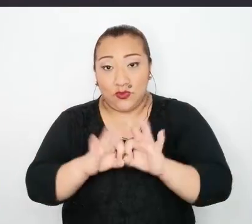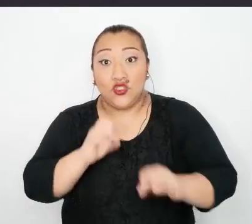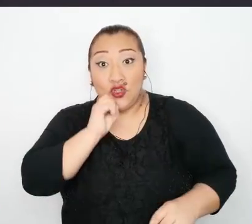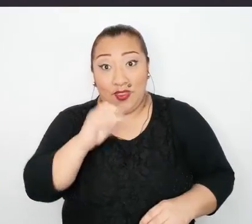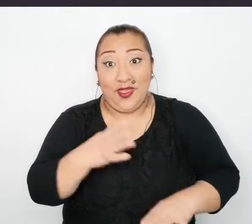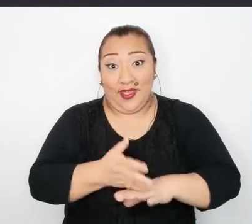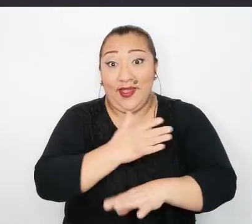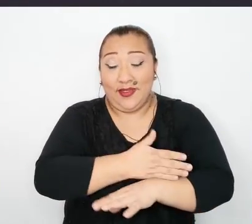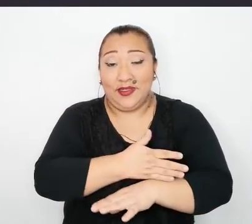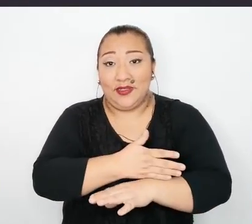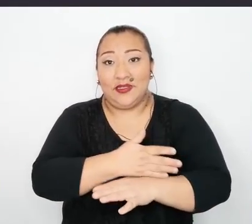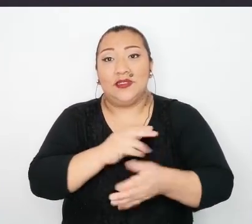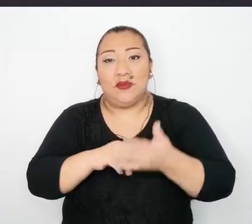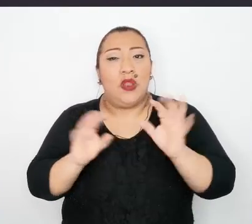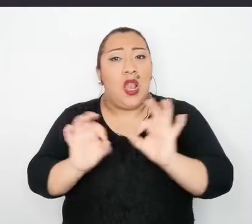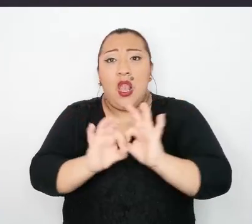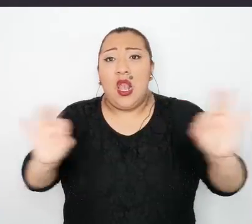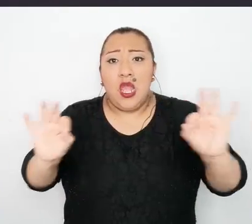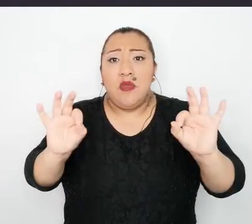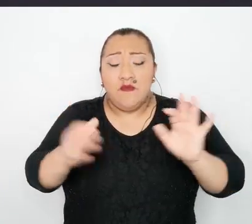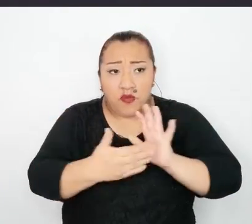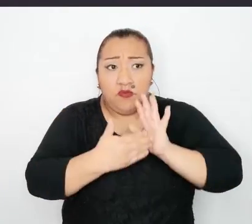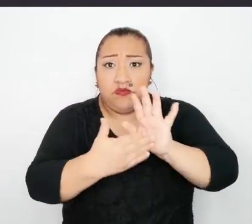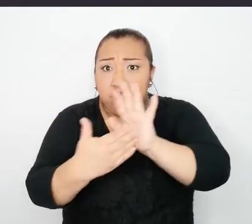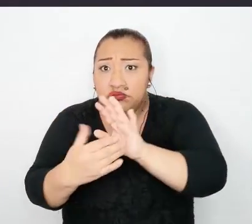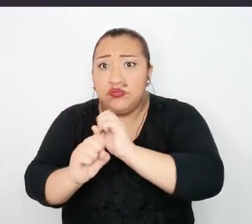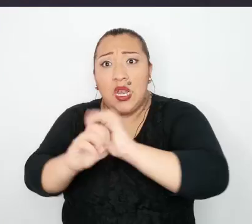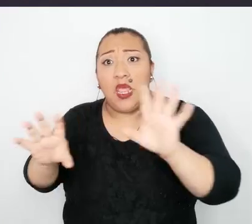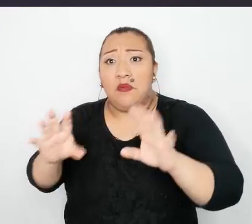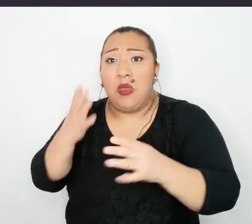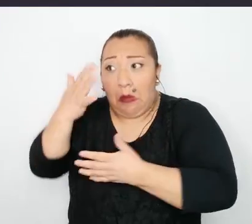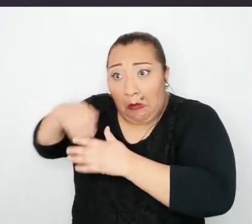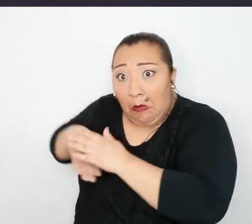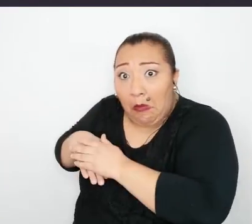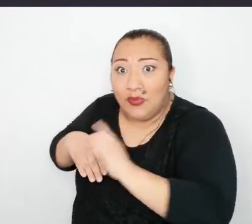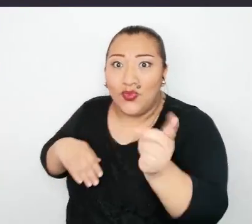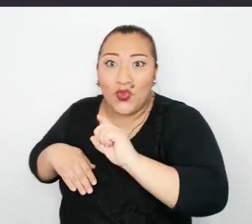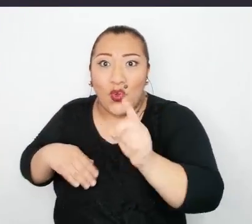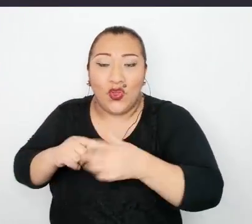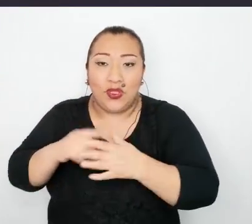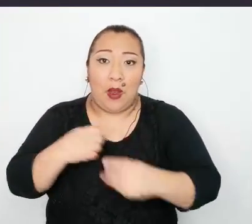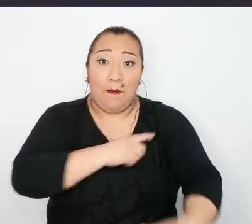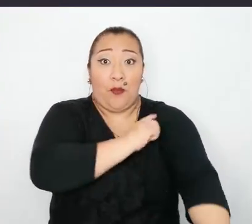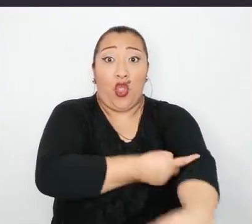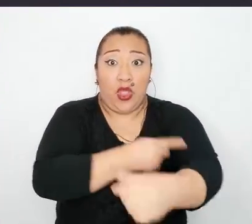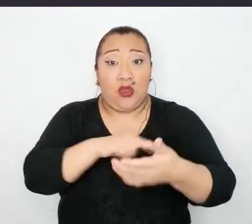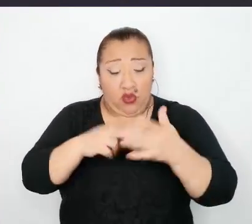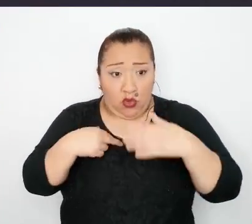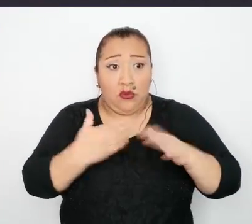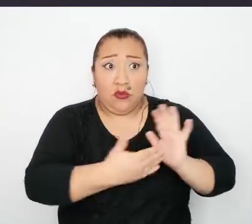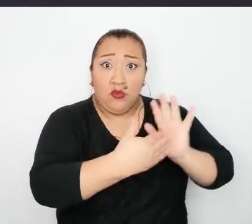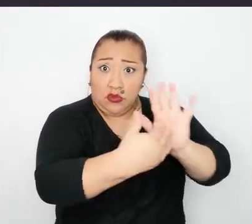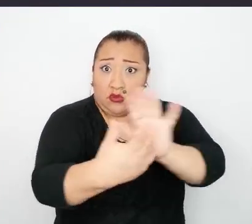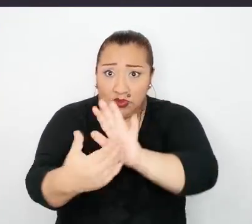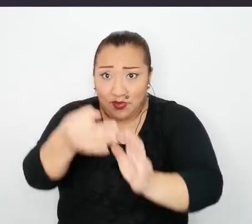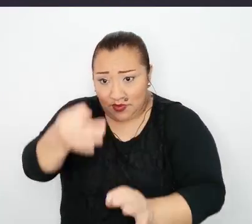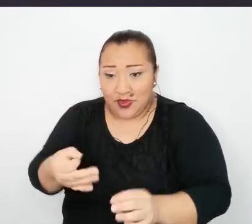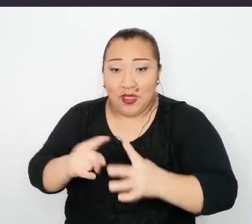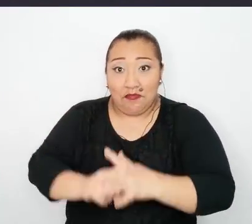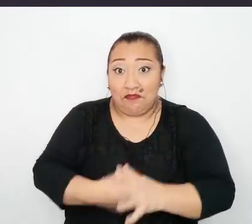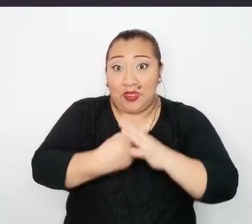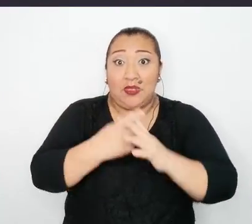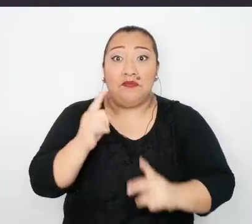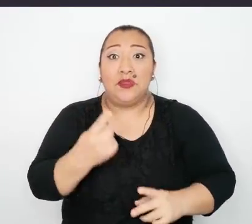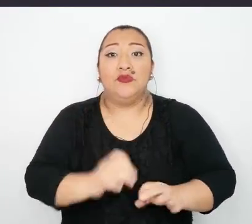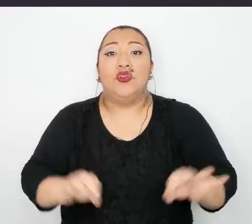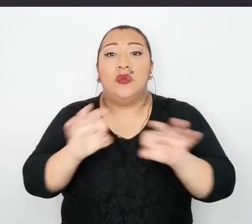es fundamental, lo decíamos hace un instante, la transparencia. Y la transparencia nace del vértice del poder, es decir, desde la Presidencia de